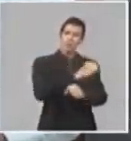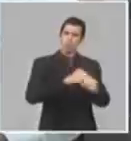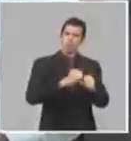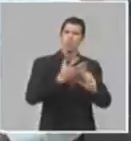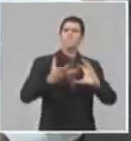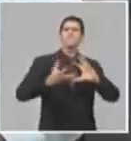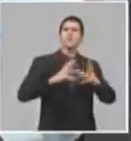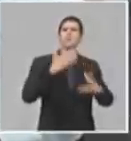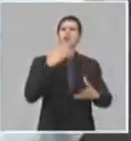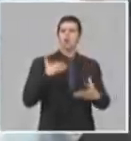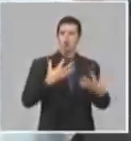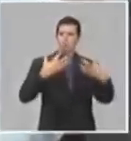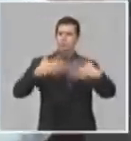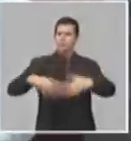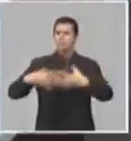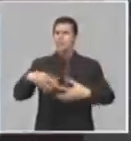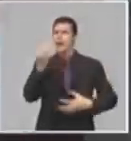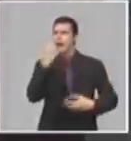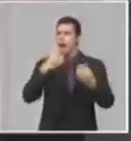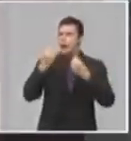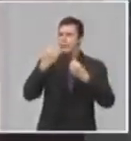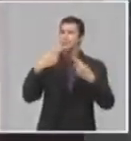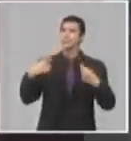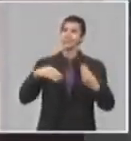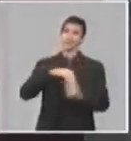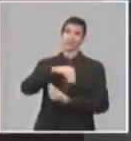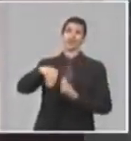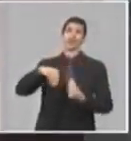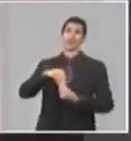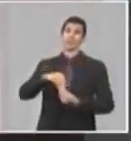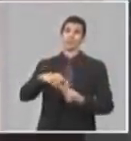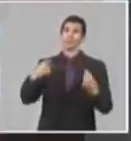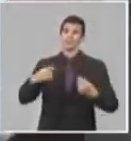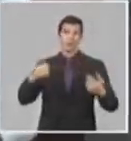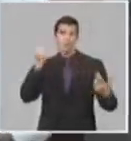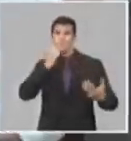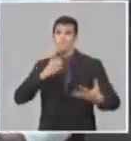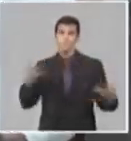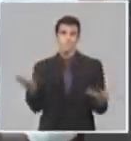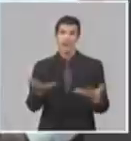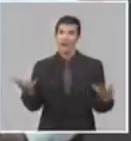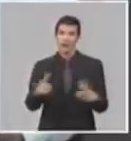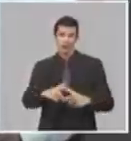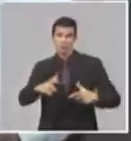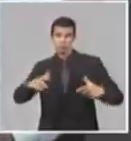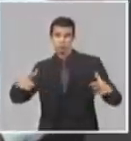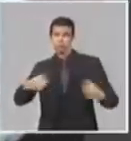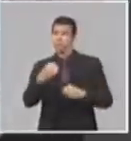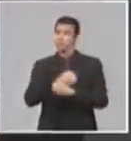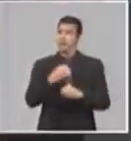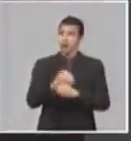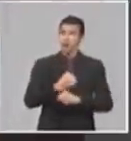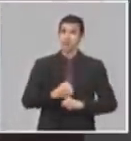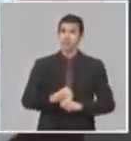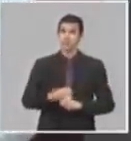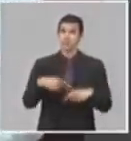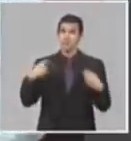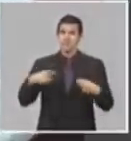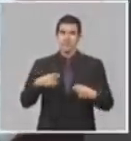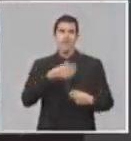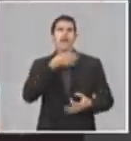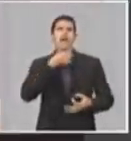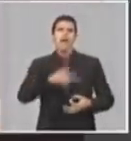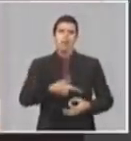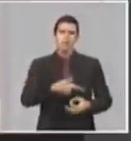producción de alimentos, lleva una transformación en el sistema de comercialización, lleva incentivos,